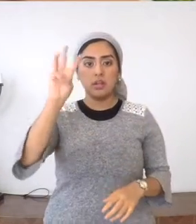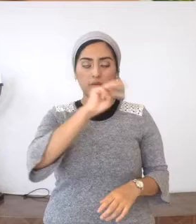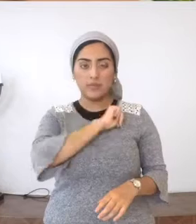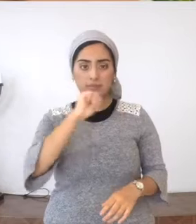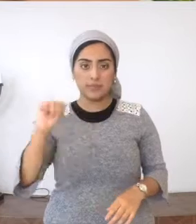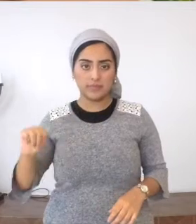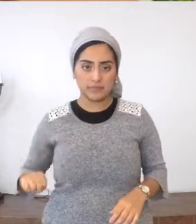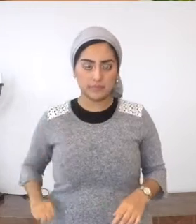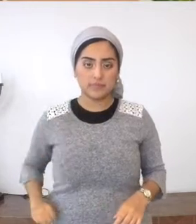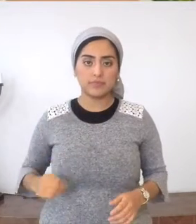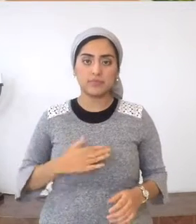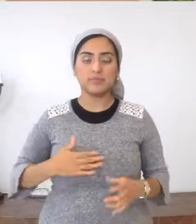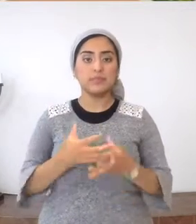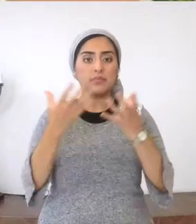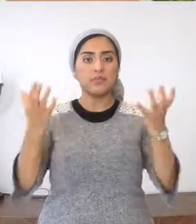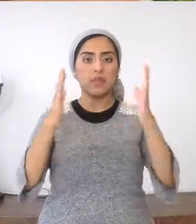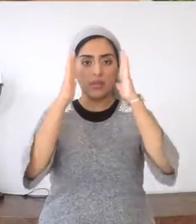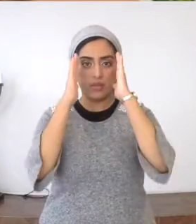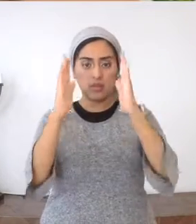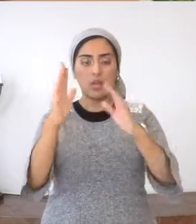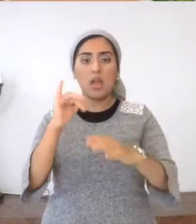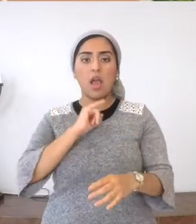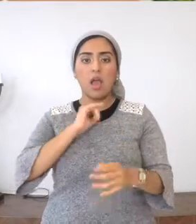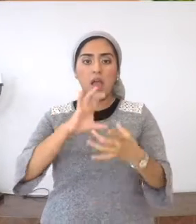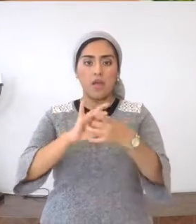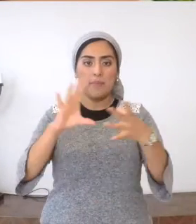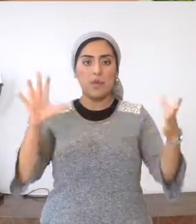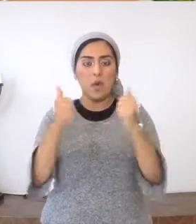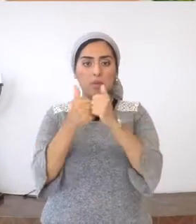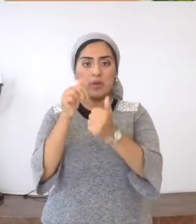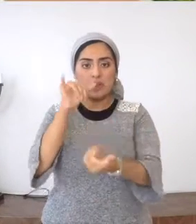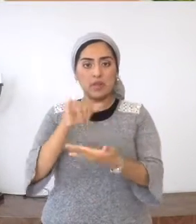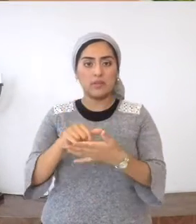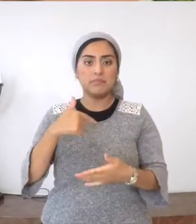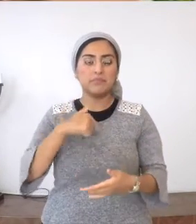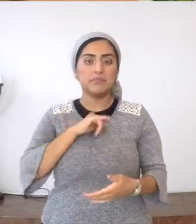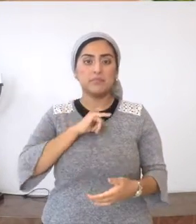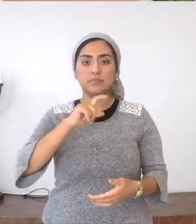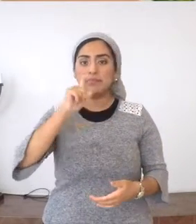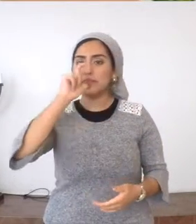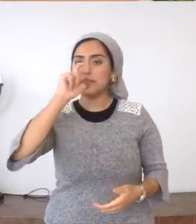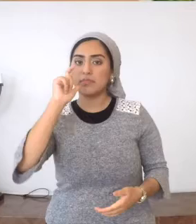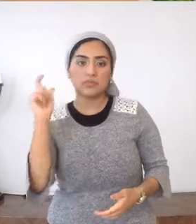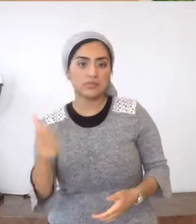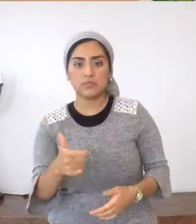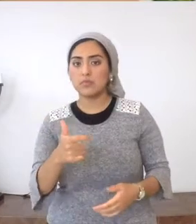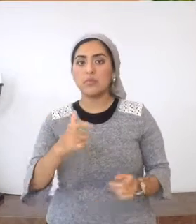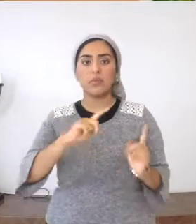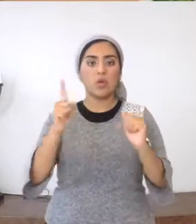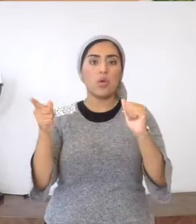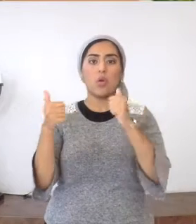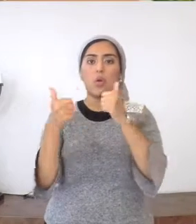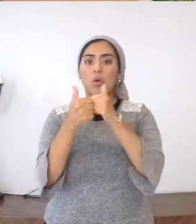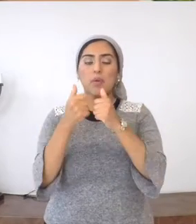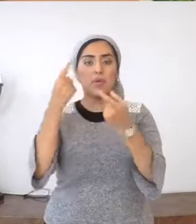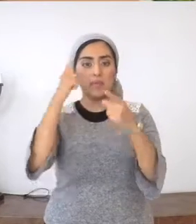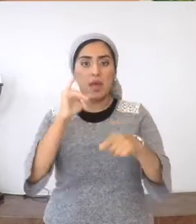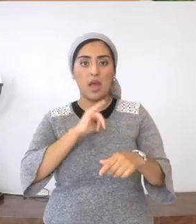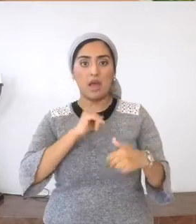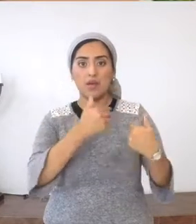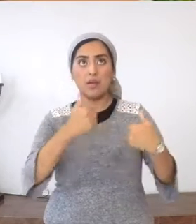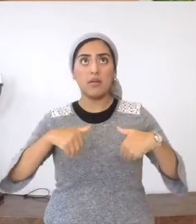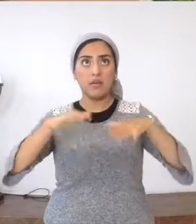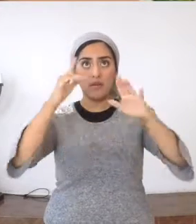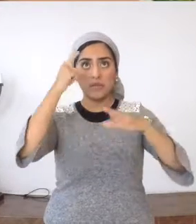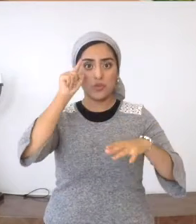yo te adoro Bendito Yahshua Mashiach Y sobre eso Voy a hablar el viernes Por favor Mucha atención Yo renuncio a eso No tengo que